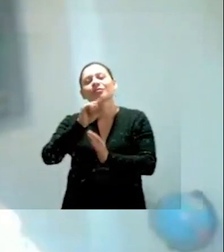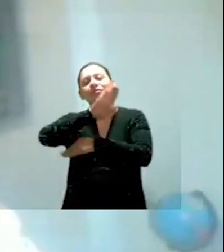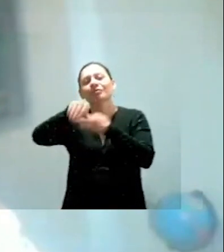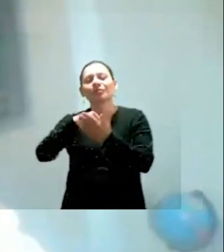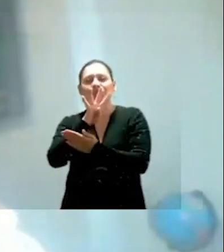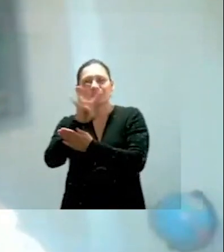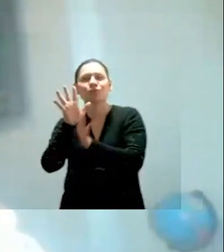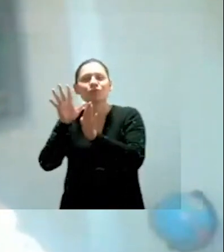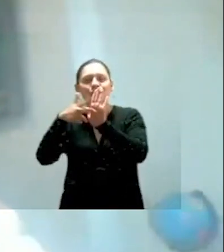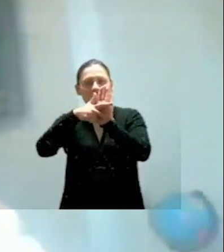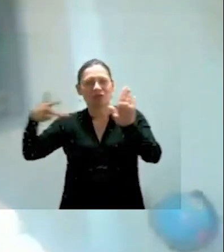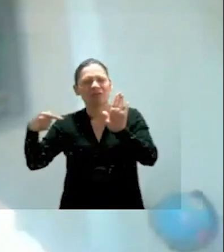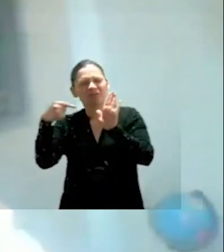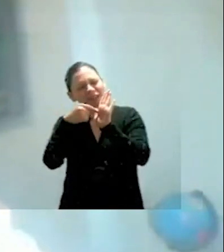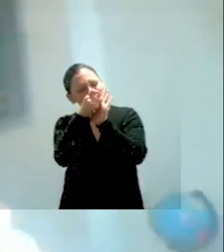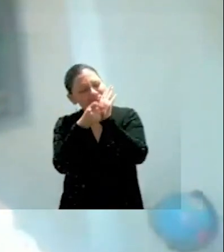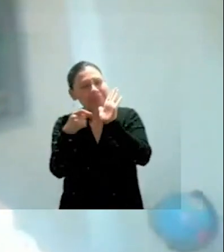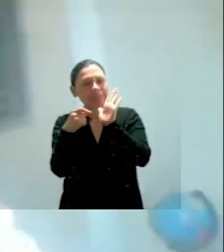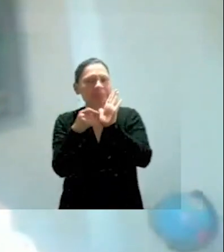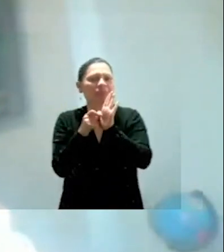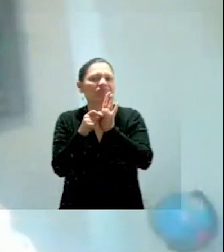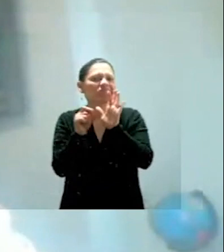en la Constitución. Con el tiempo,